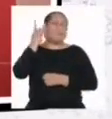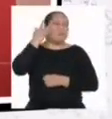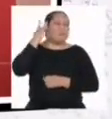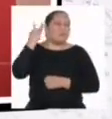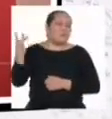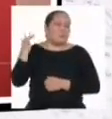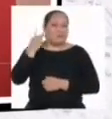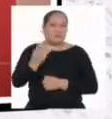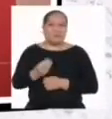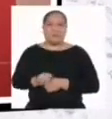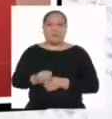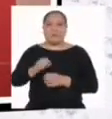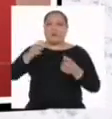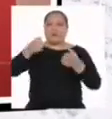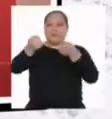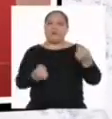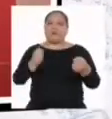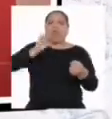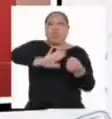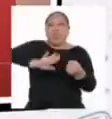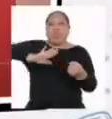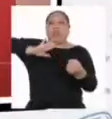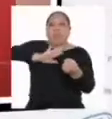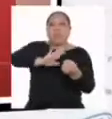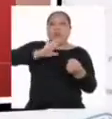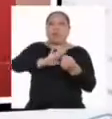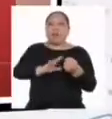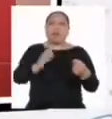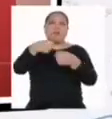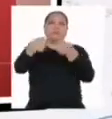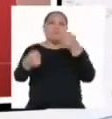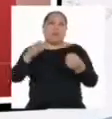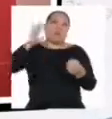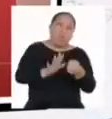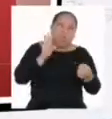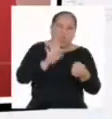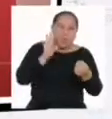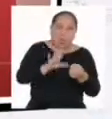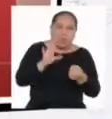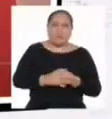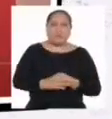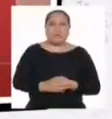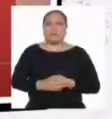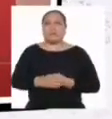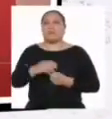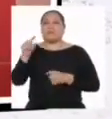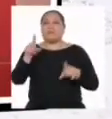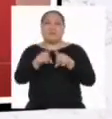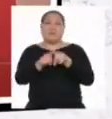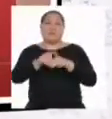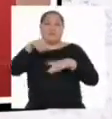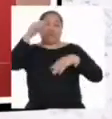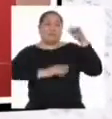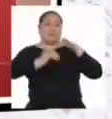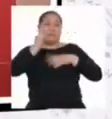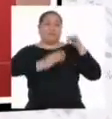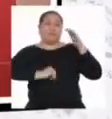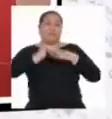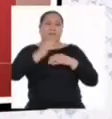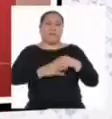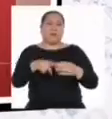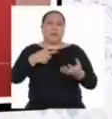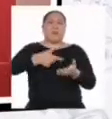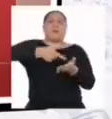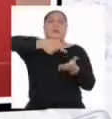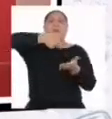sonora, porque hacen sonar las bocinas de su vehículo de manera muy insistente. Además, hay obras de construcción que ocasionan mucho